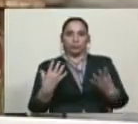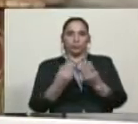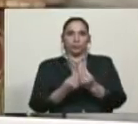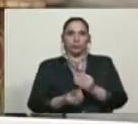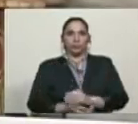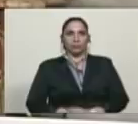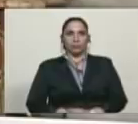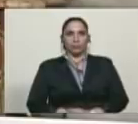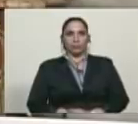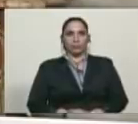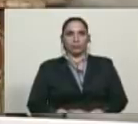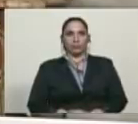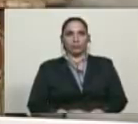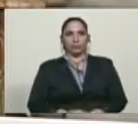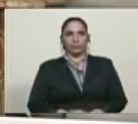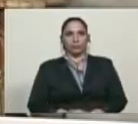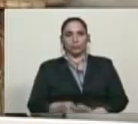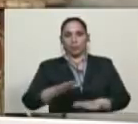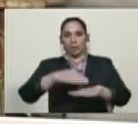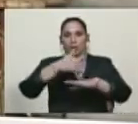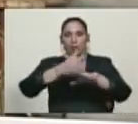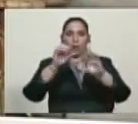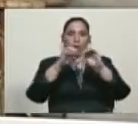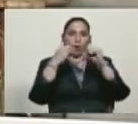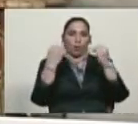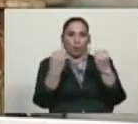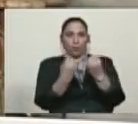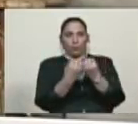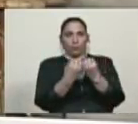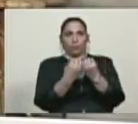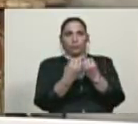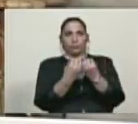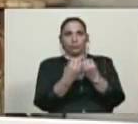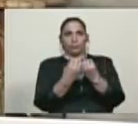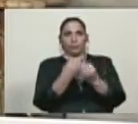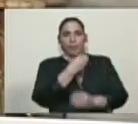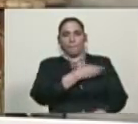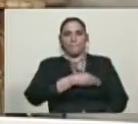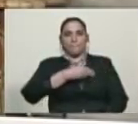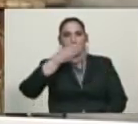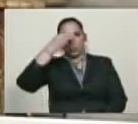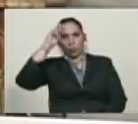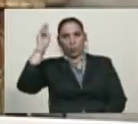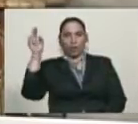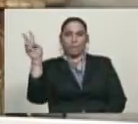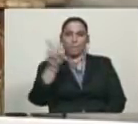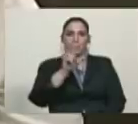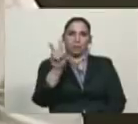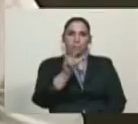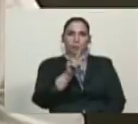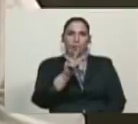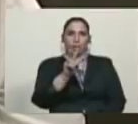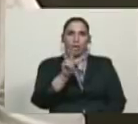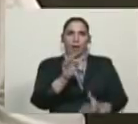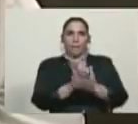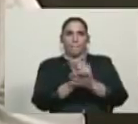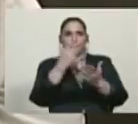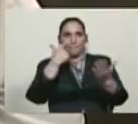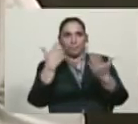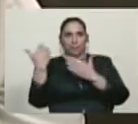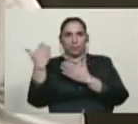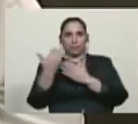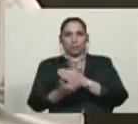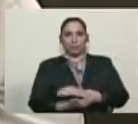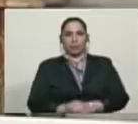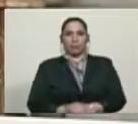el jefe de la oficina de las misiones cubanas en venezuela compañero julio césar garcía